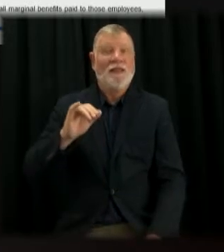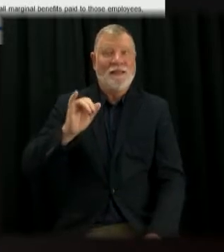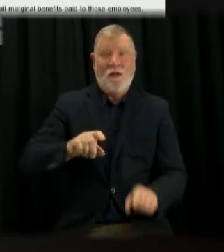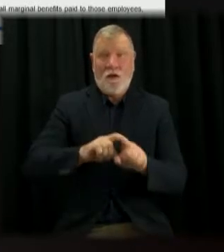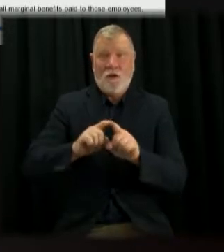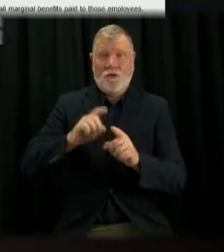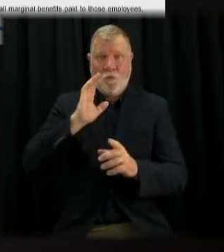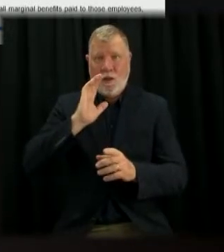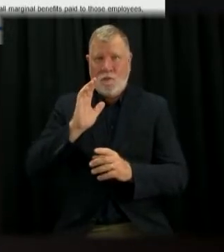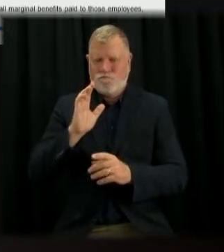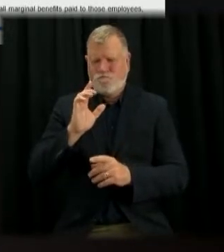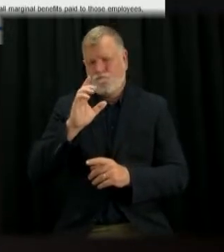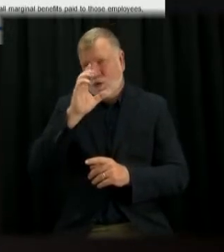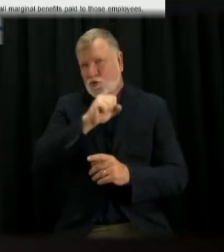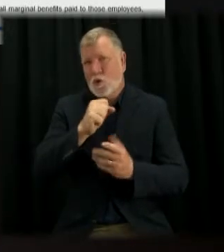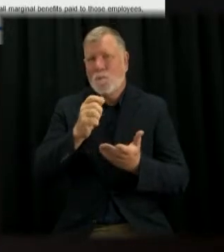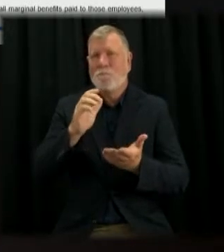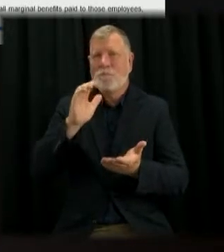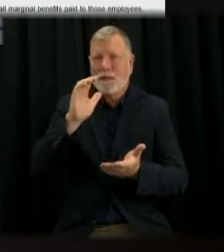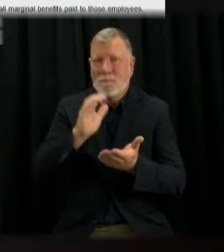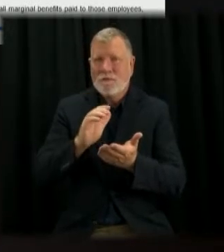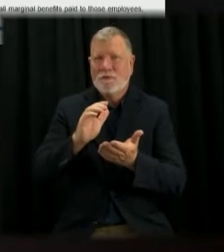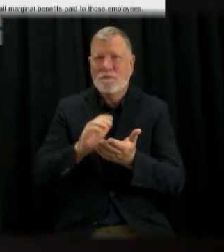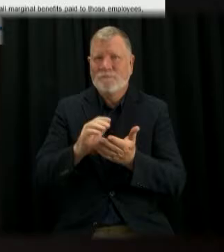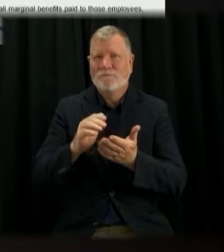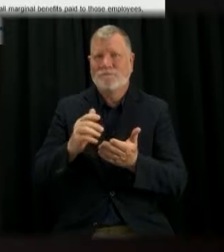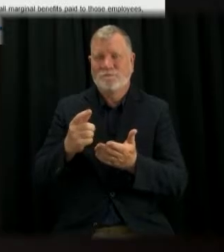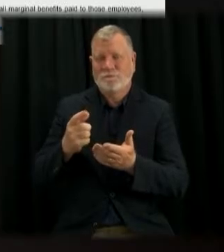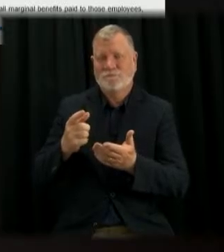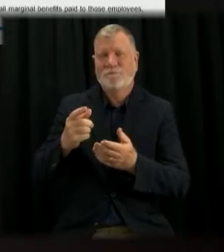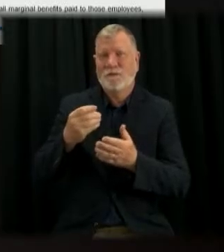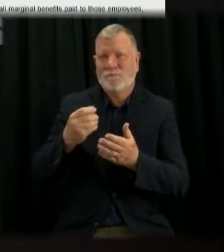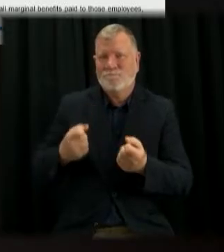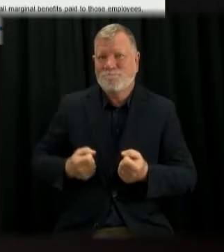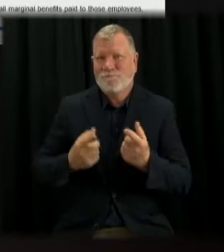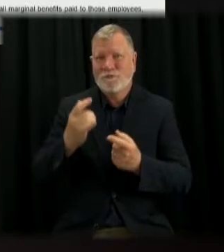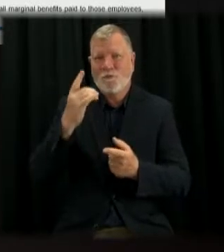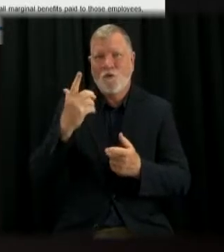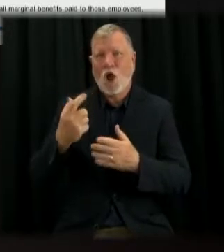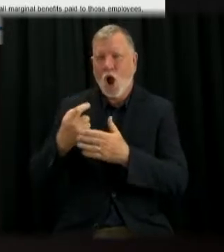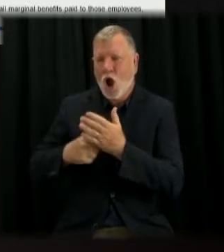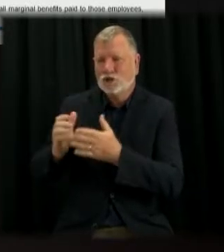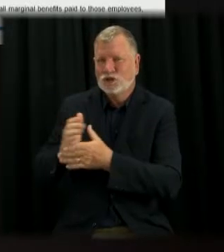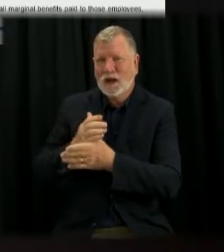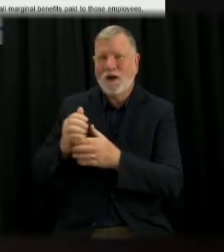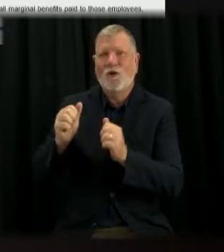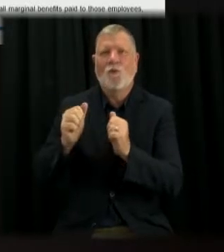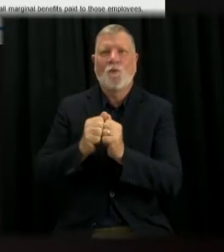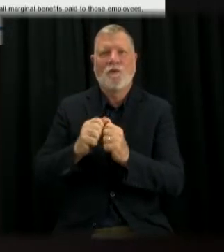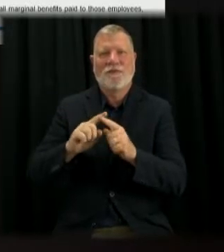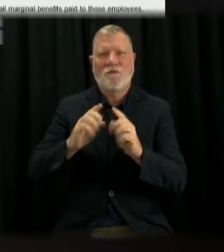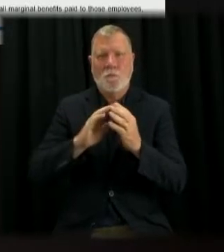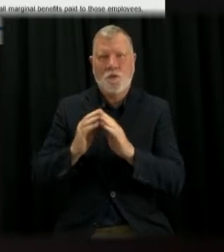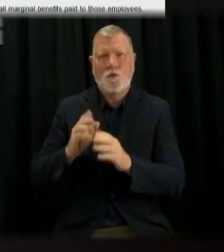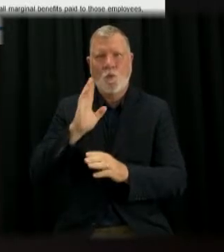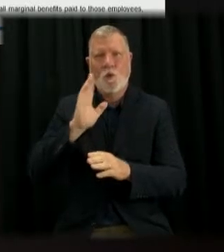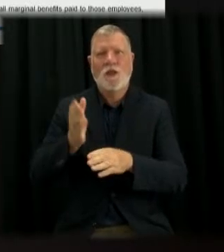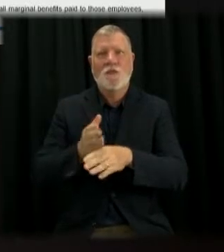la economía de los municipios. Así que tendremos consolidaciones con acuerdos